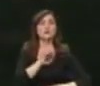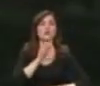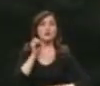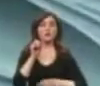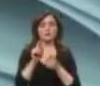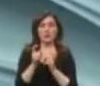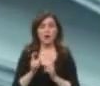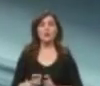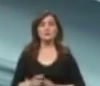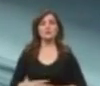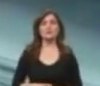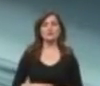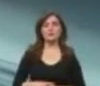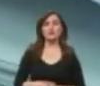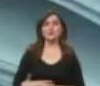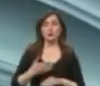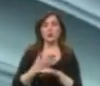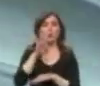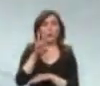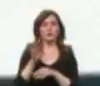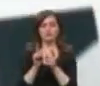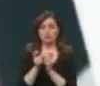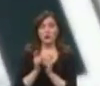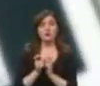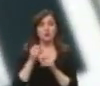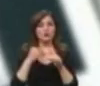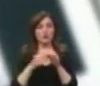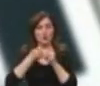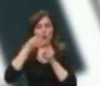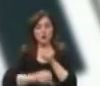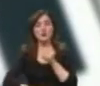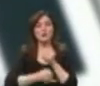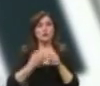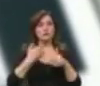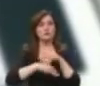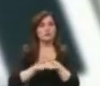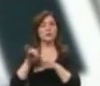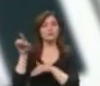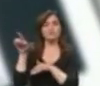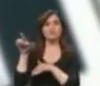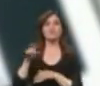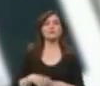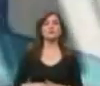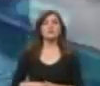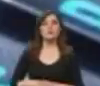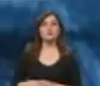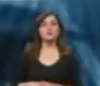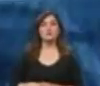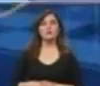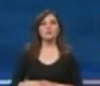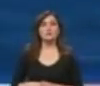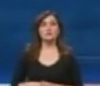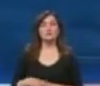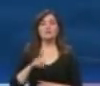los corrija. Y después de casi 4 correcciones, se envía un último archivo de nombre Spol JG Final 4. Rivera